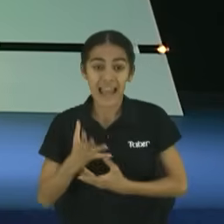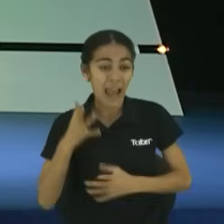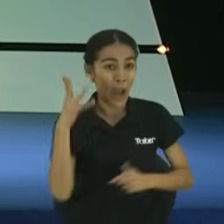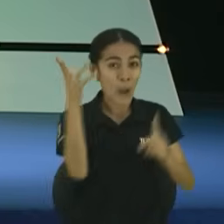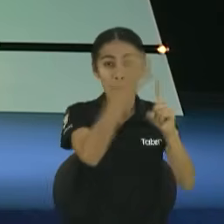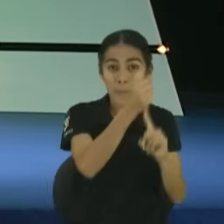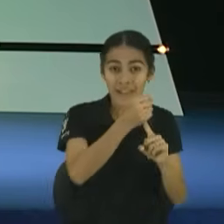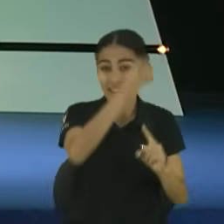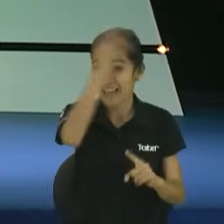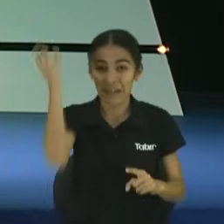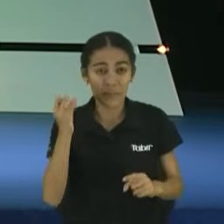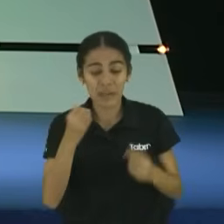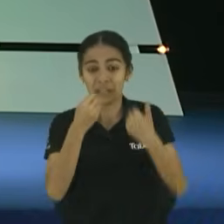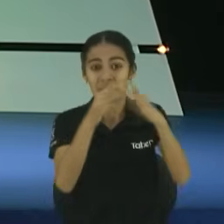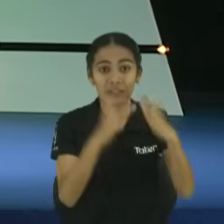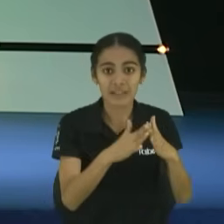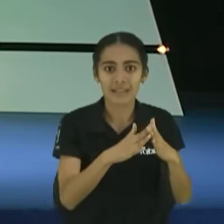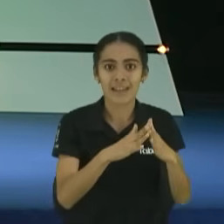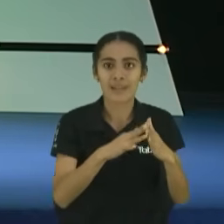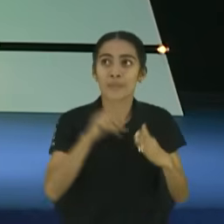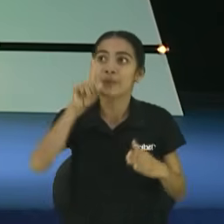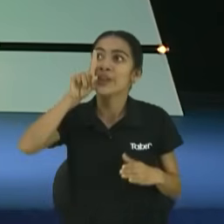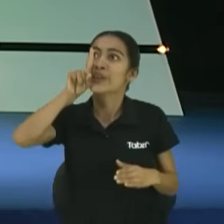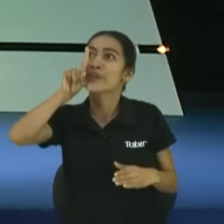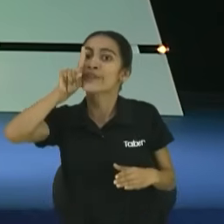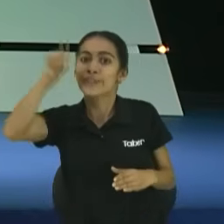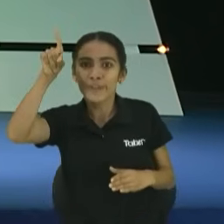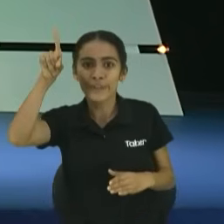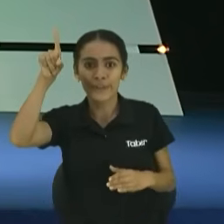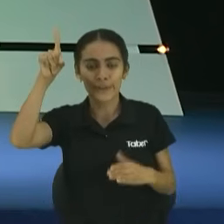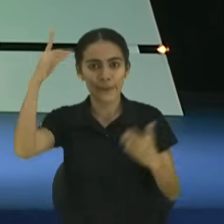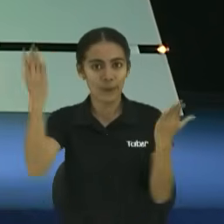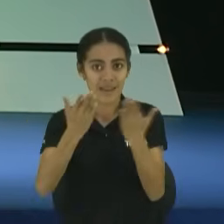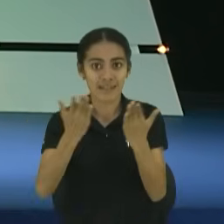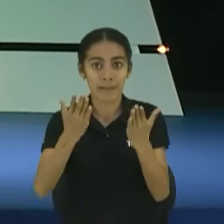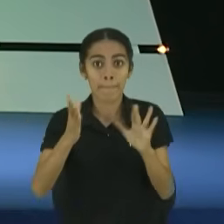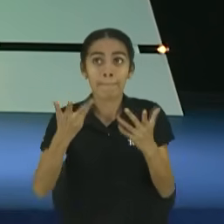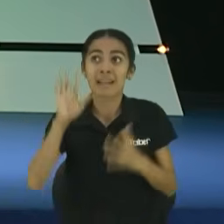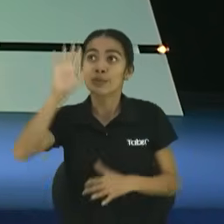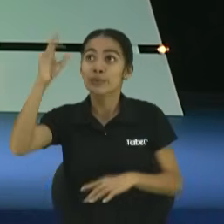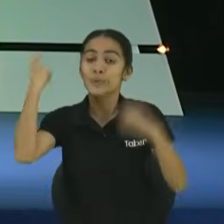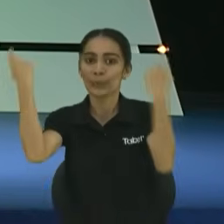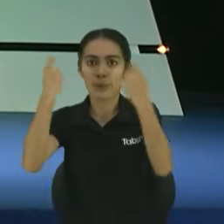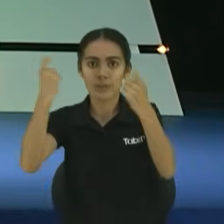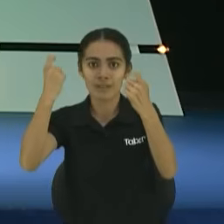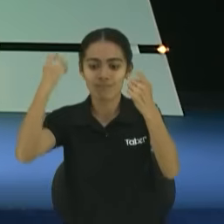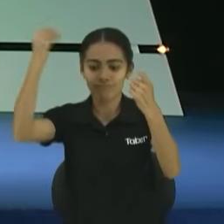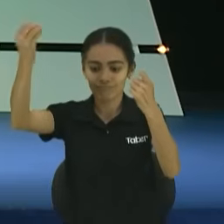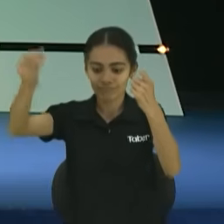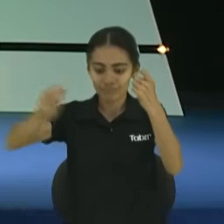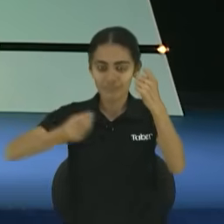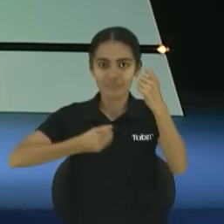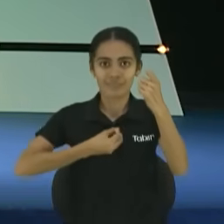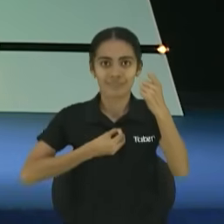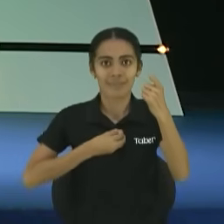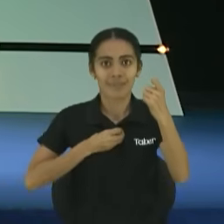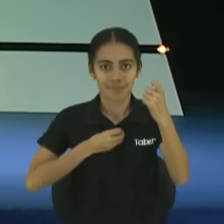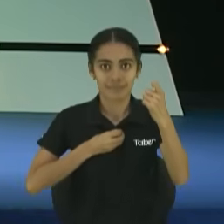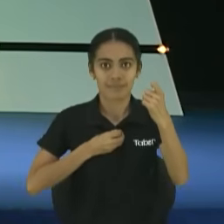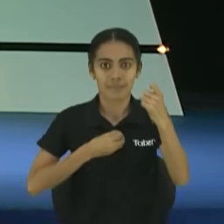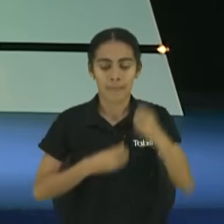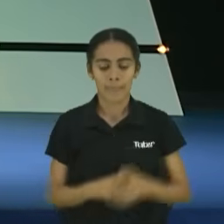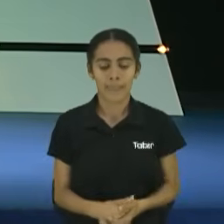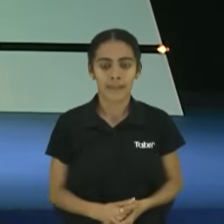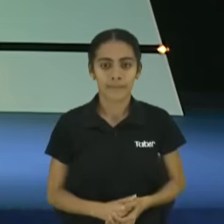alcanzar es porque lo estoy haciendo para mi gloria a través de ti. Vaya conmigo a la Biblia, Hechos capítulo